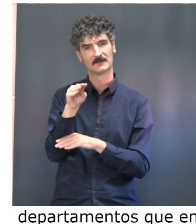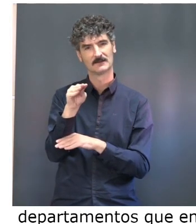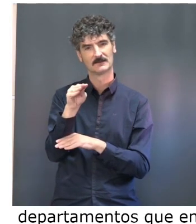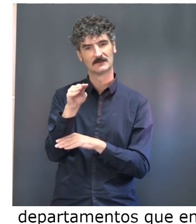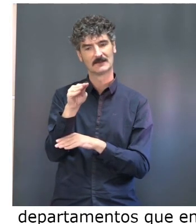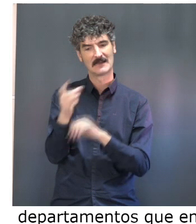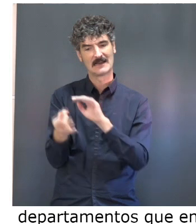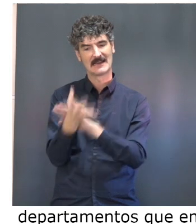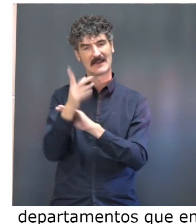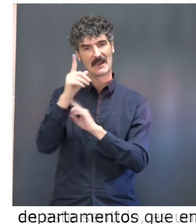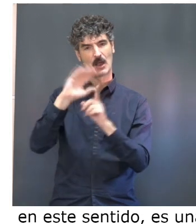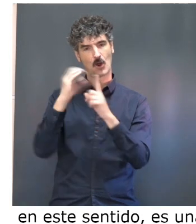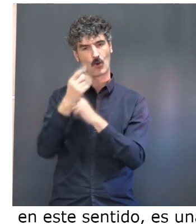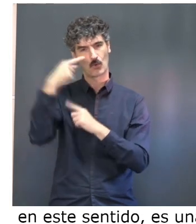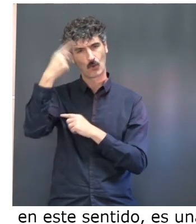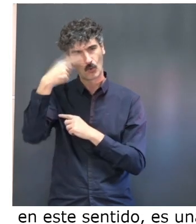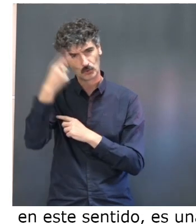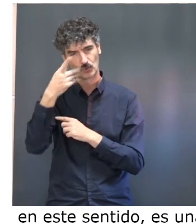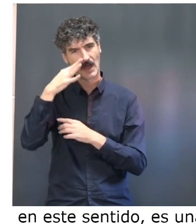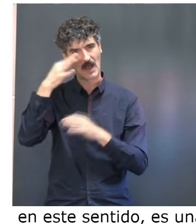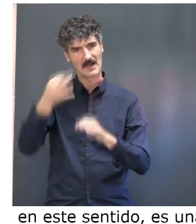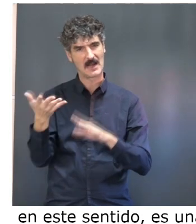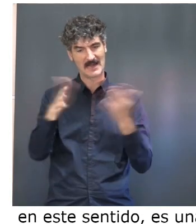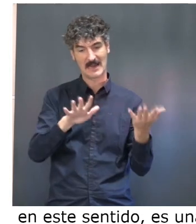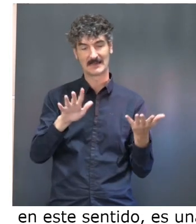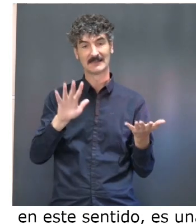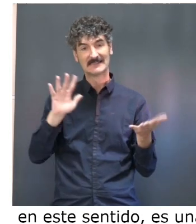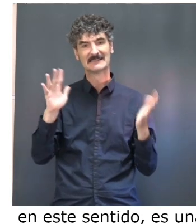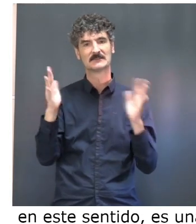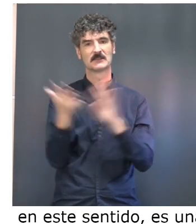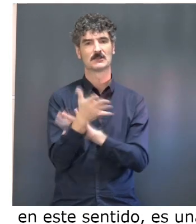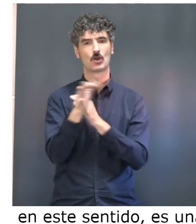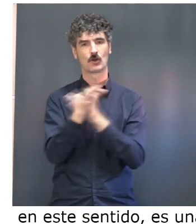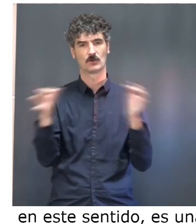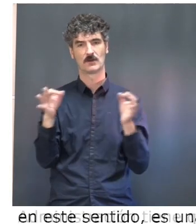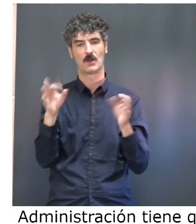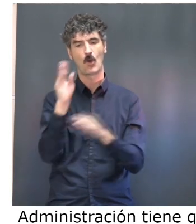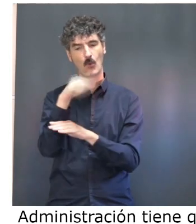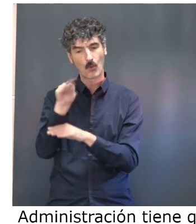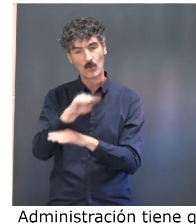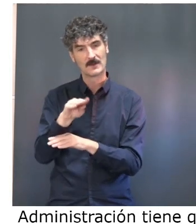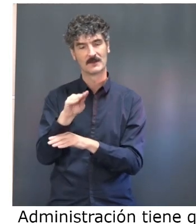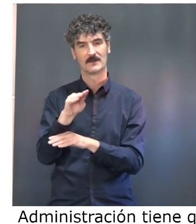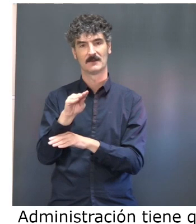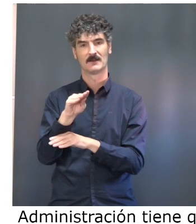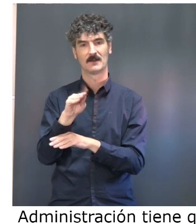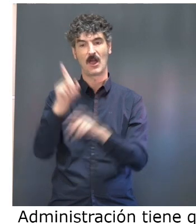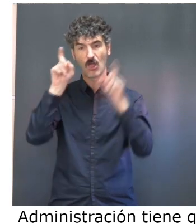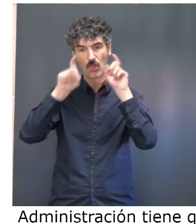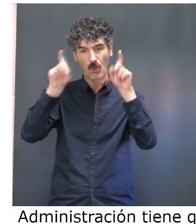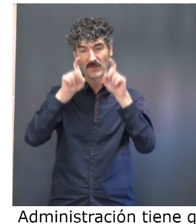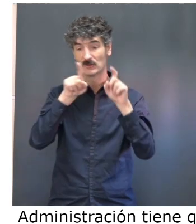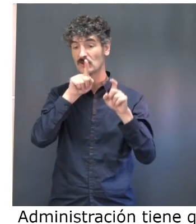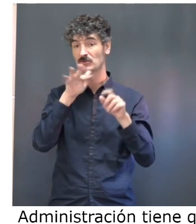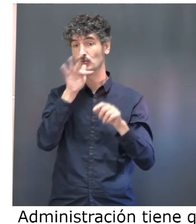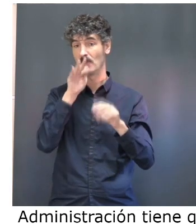para crear esa cultura realmente, esa transición efectiva, tiene que cuidar a los docentes en activo hoy